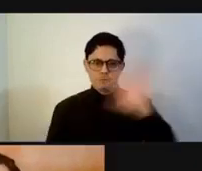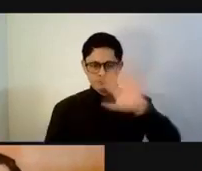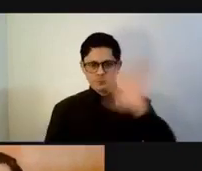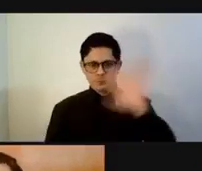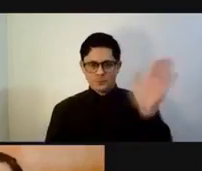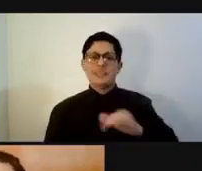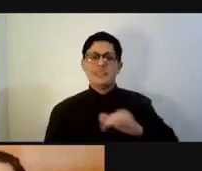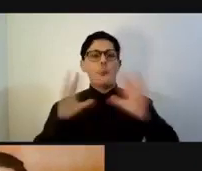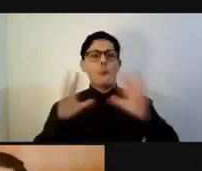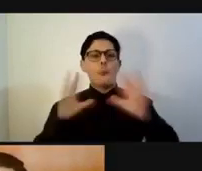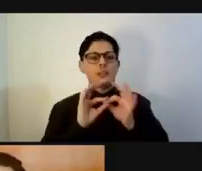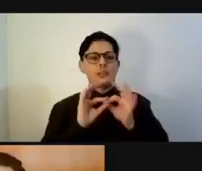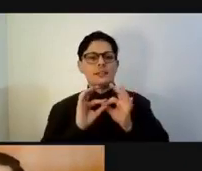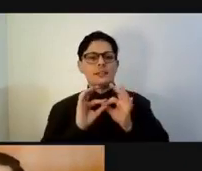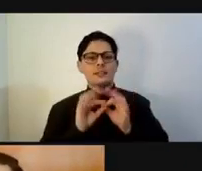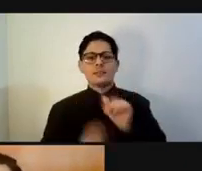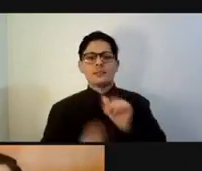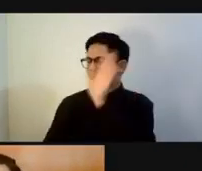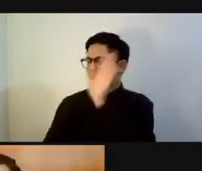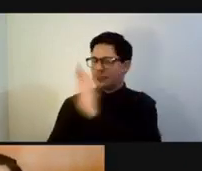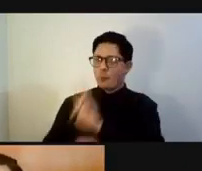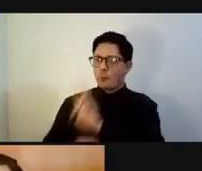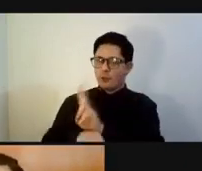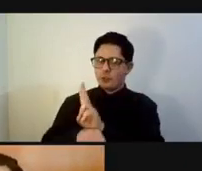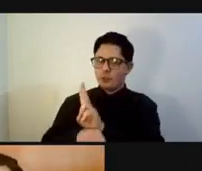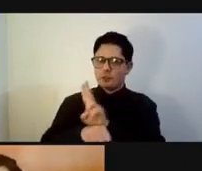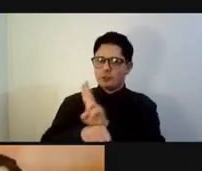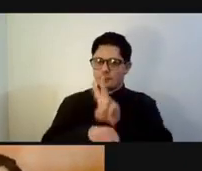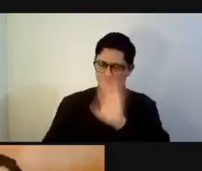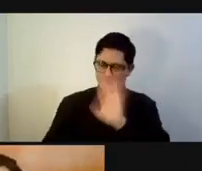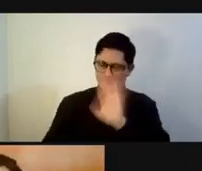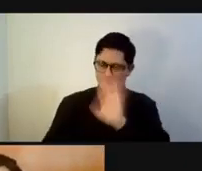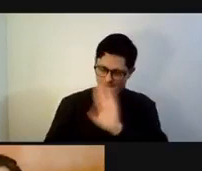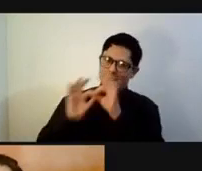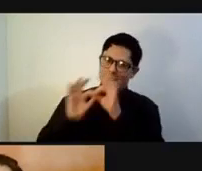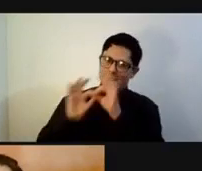usted. No, gracias a ustedes por escuchar tanta,